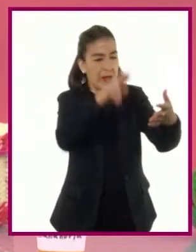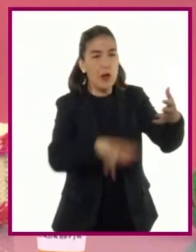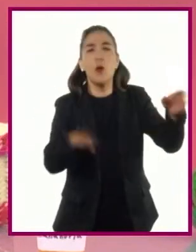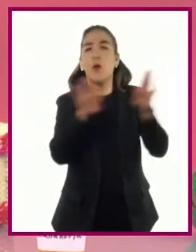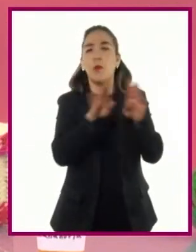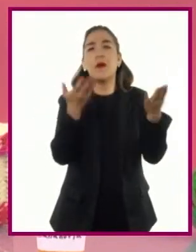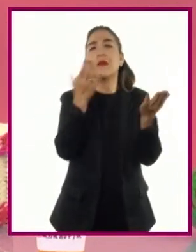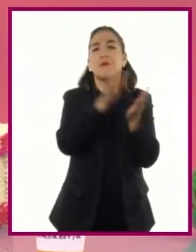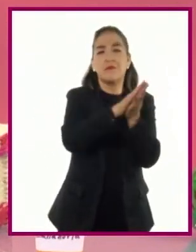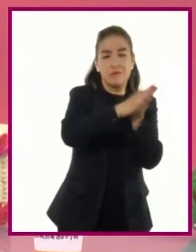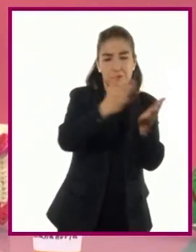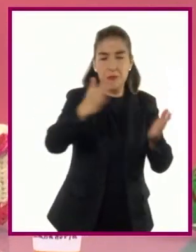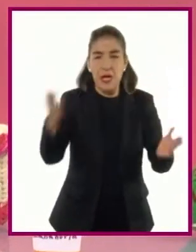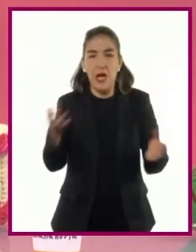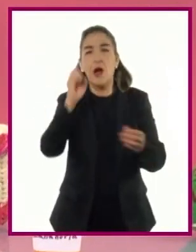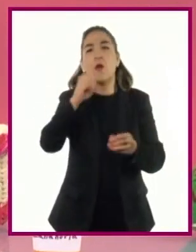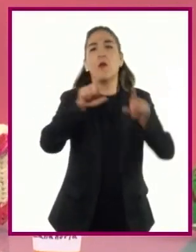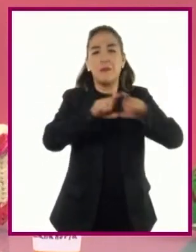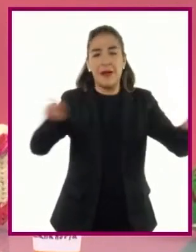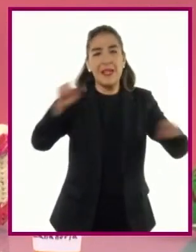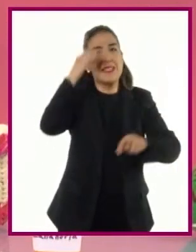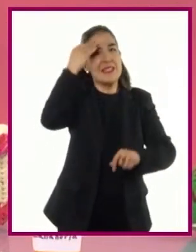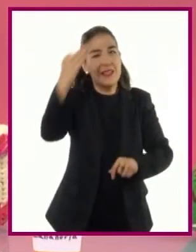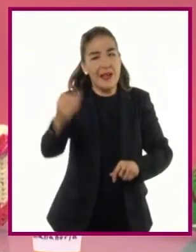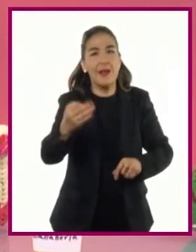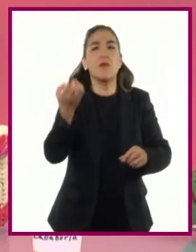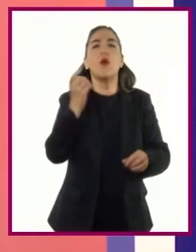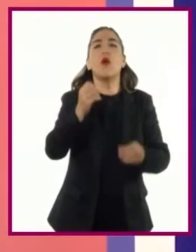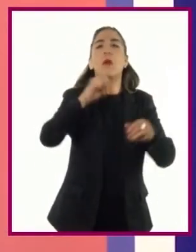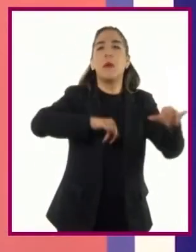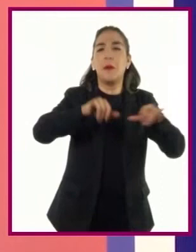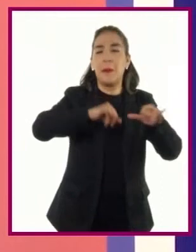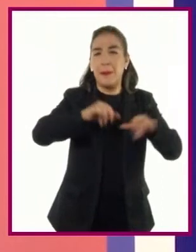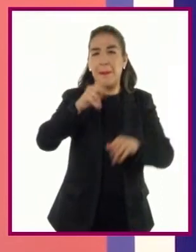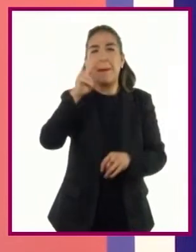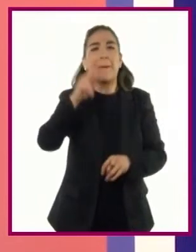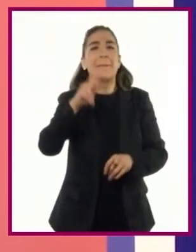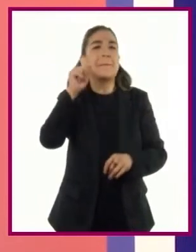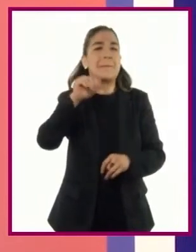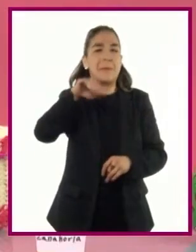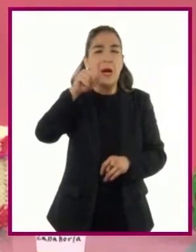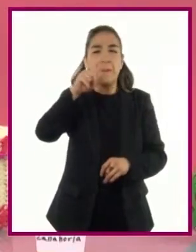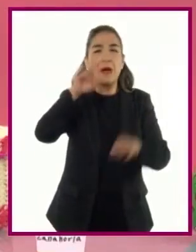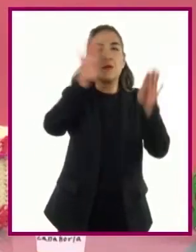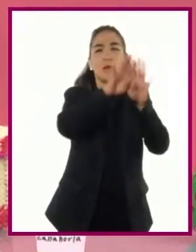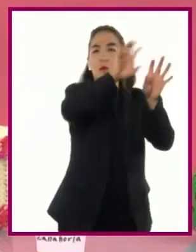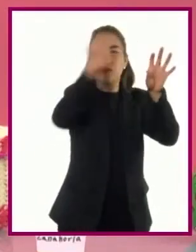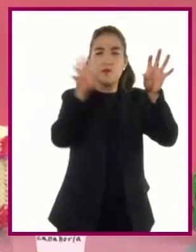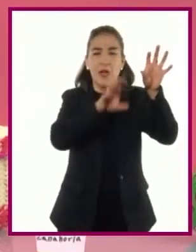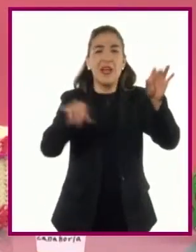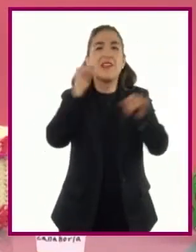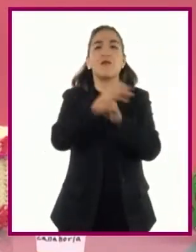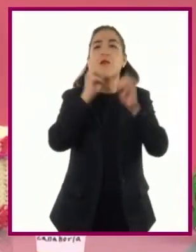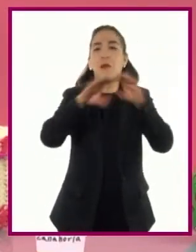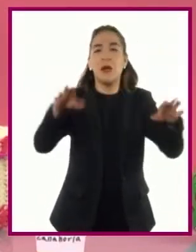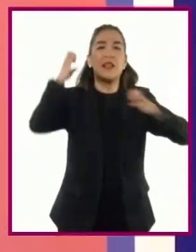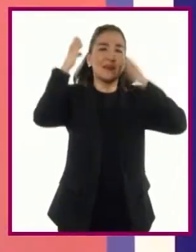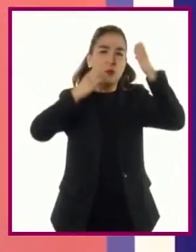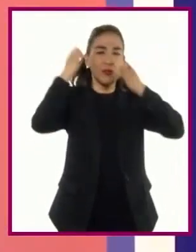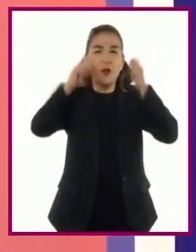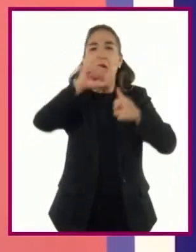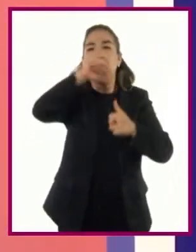un tríptico, línea de tiempo, mapa mental o, por qué no, una artesanía mexicana, infografía o exposición